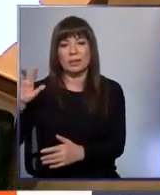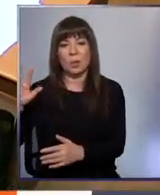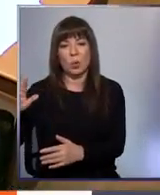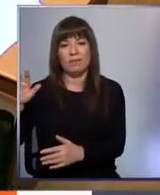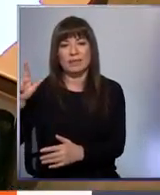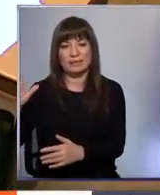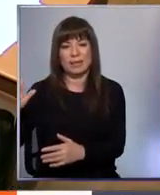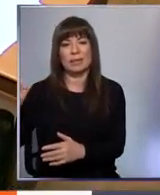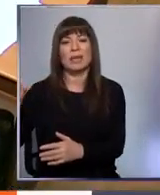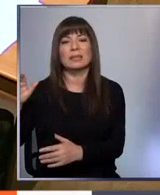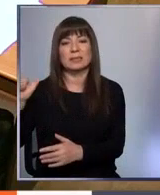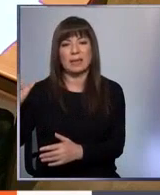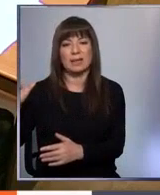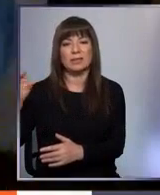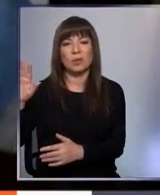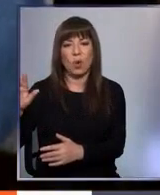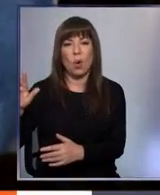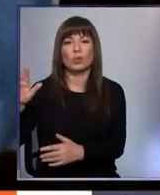entre